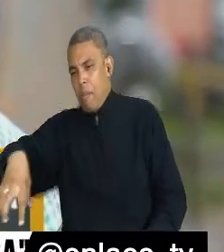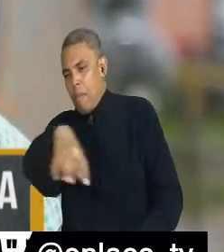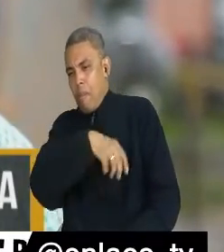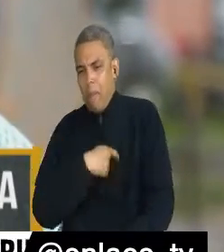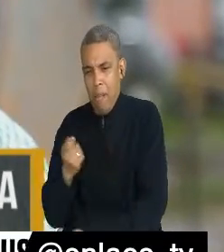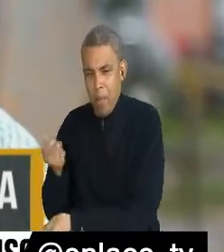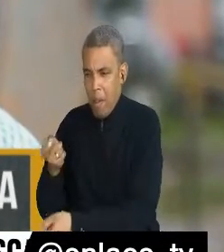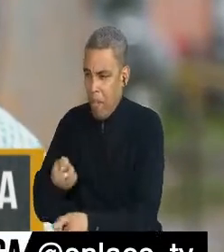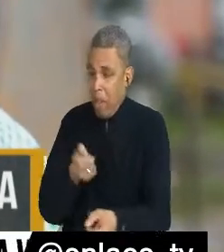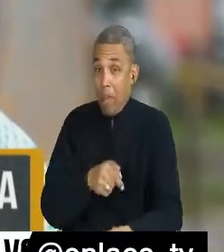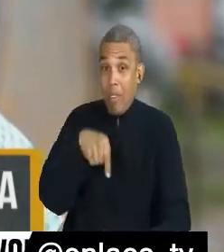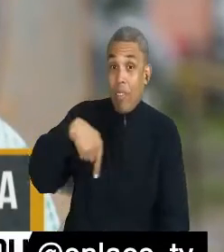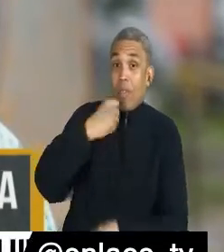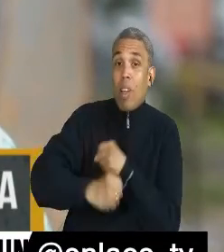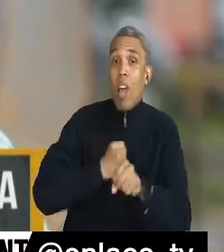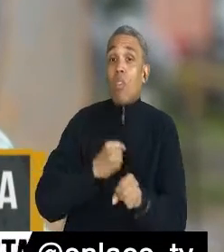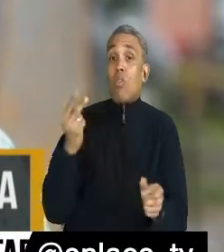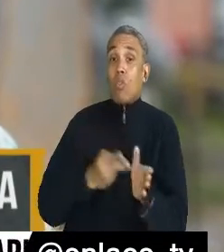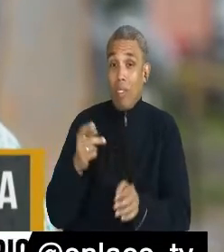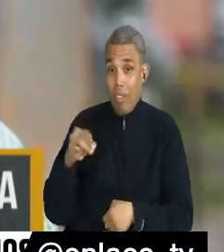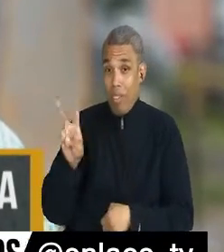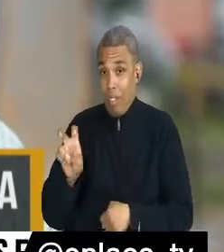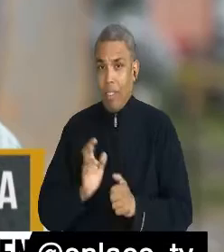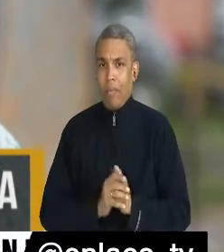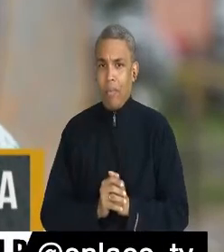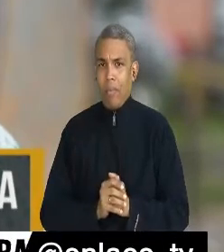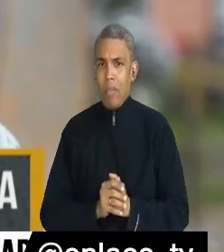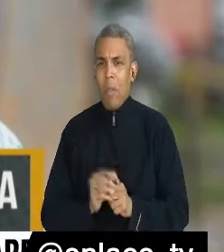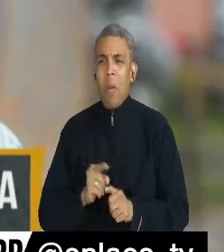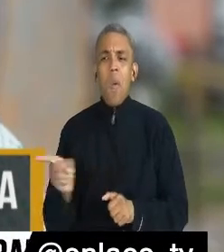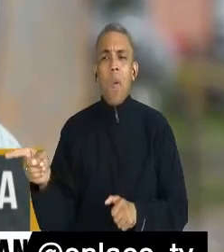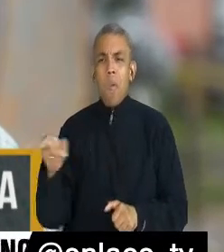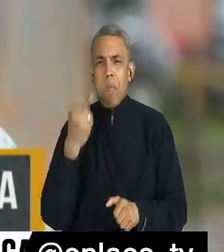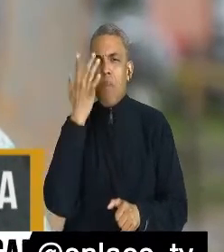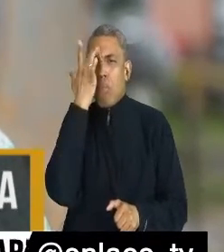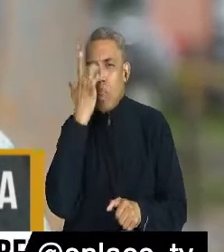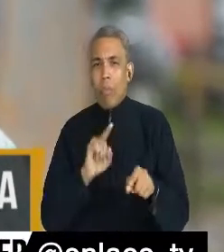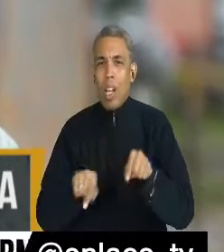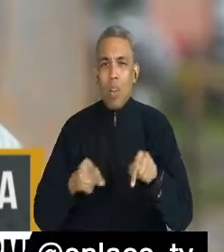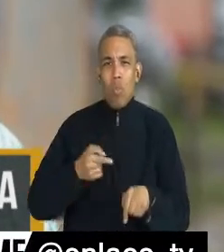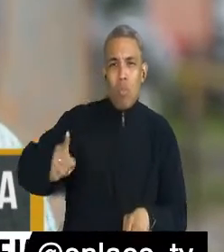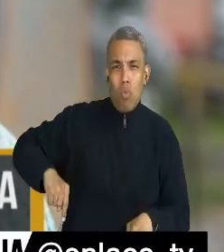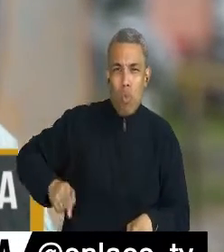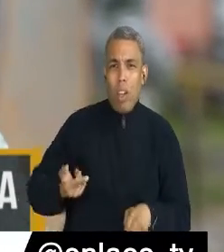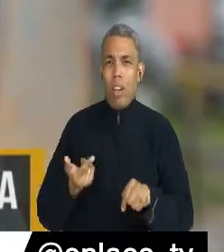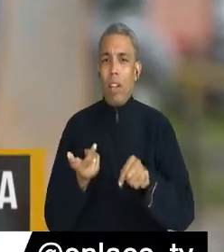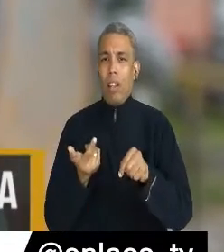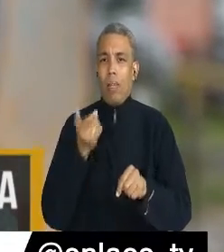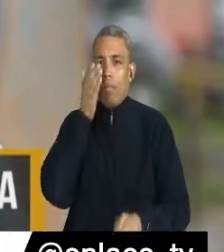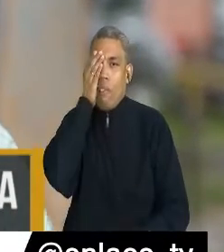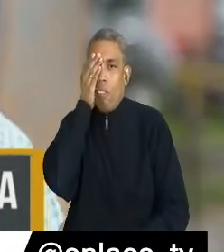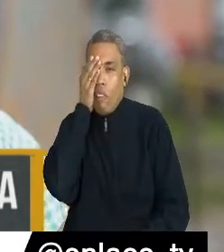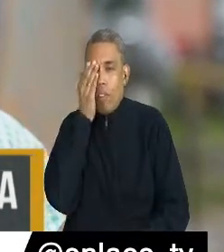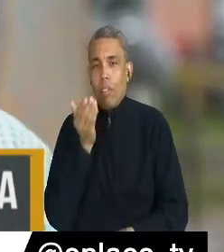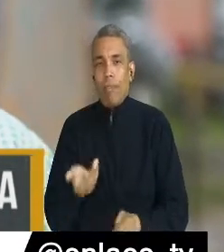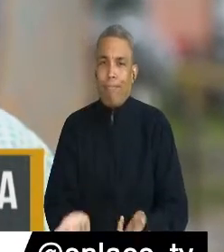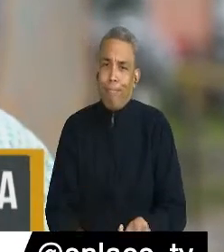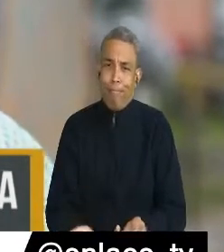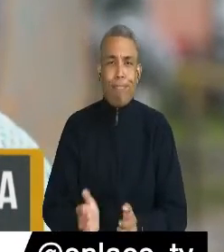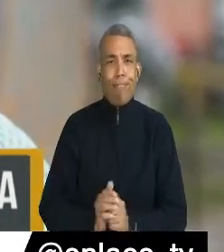edificaciones las cuales muchas no sé no tienen un correcto uso por su falta de mantenimiento entonces vamos a hacer la